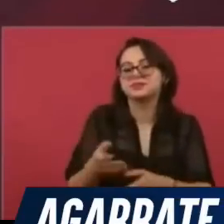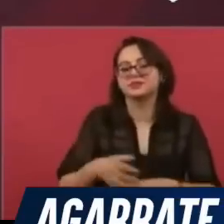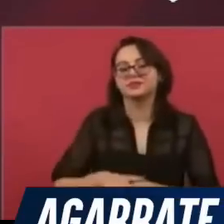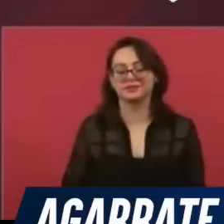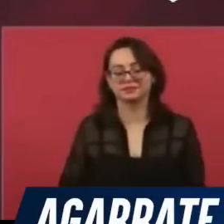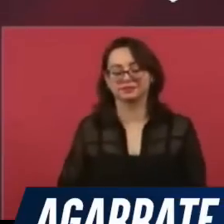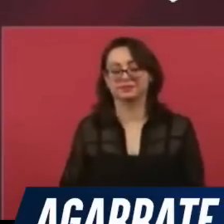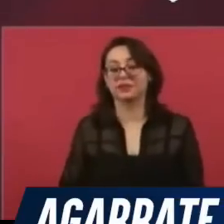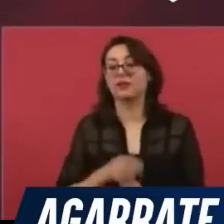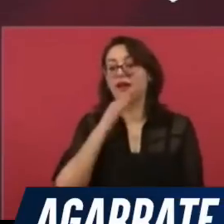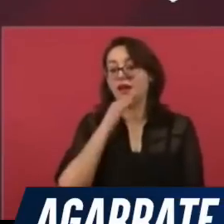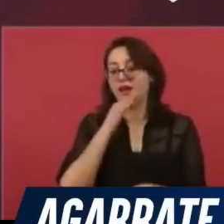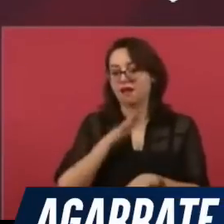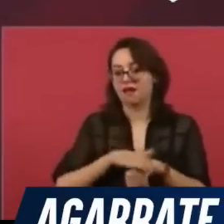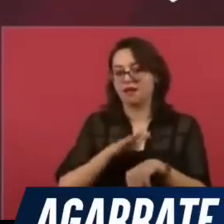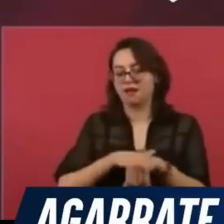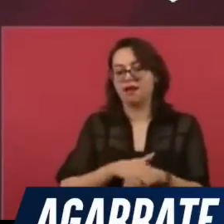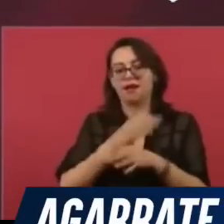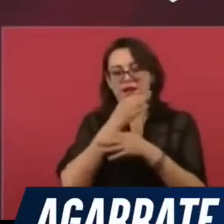informo